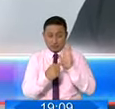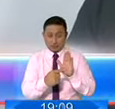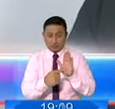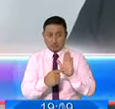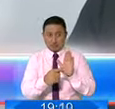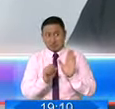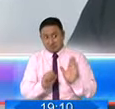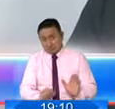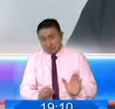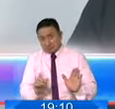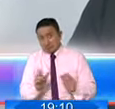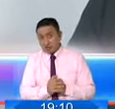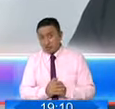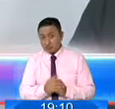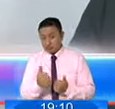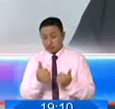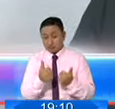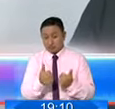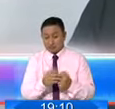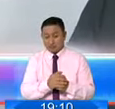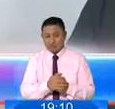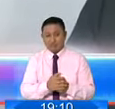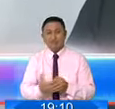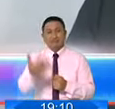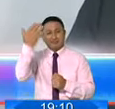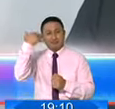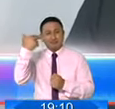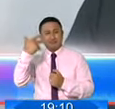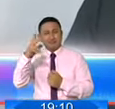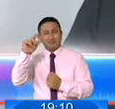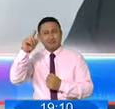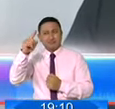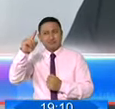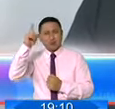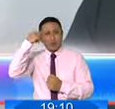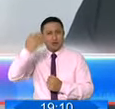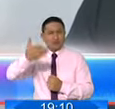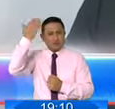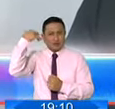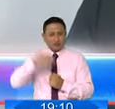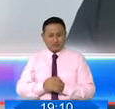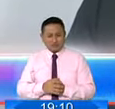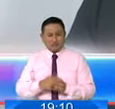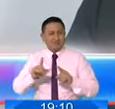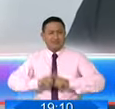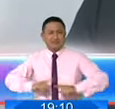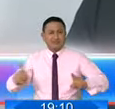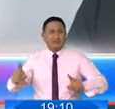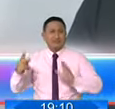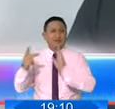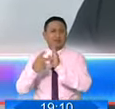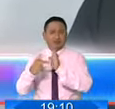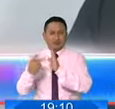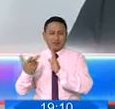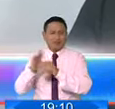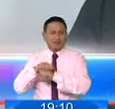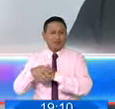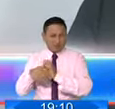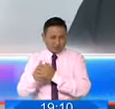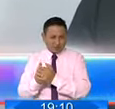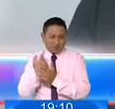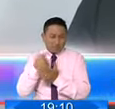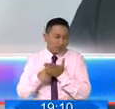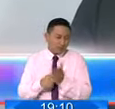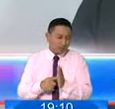preferibles a las que constaban en el anterior régimen. En el anterior régimen habían causales absolutamente arbitrarias y abusivas, como por